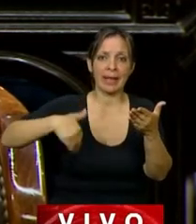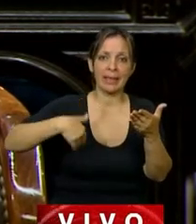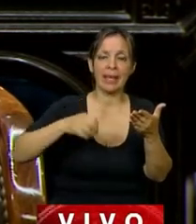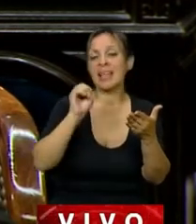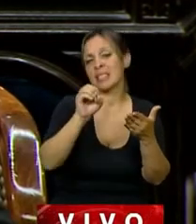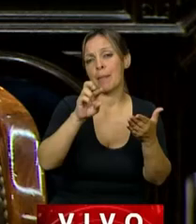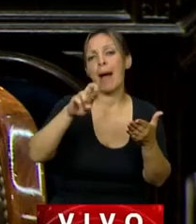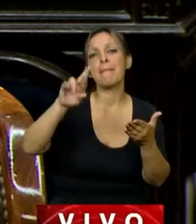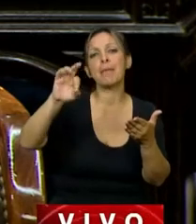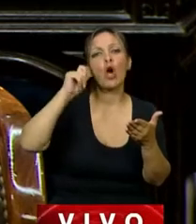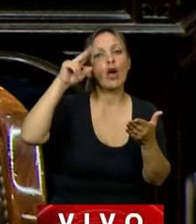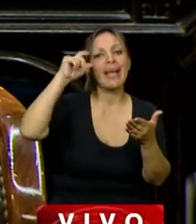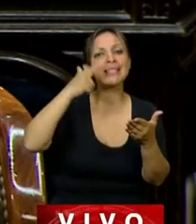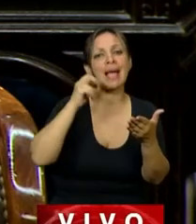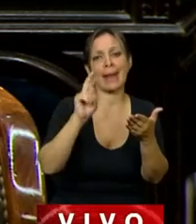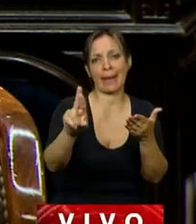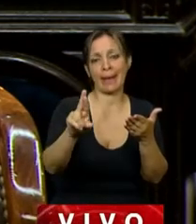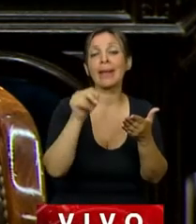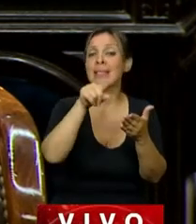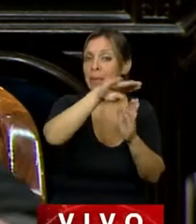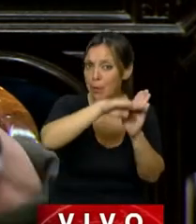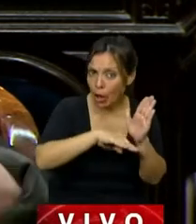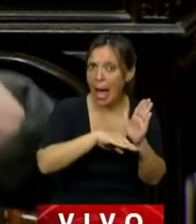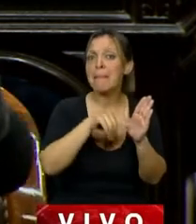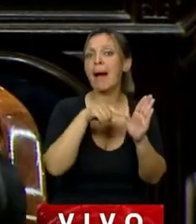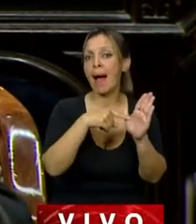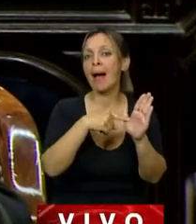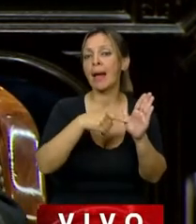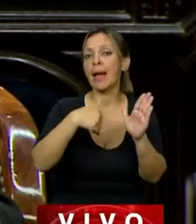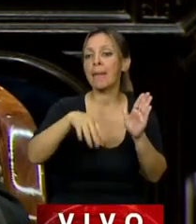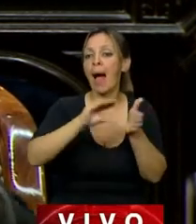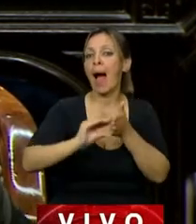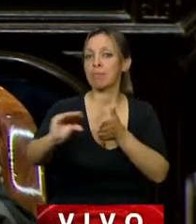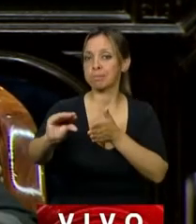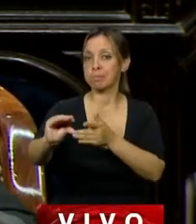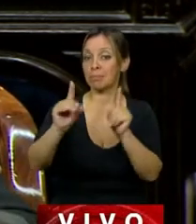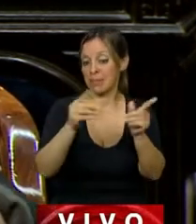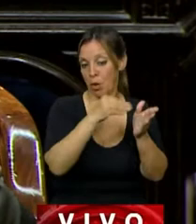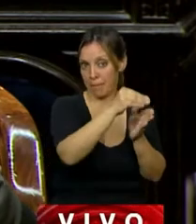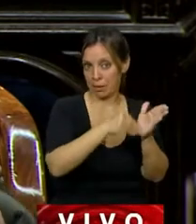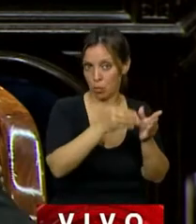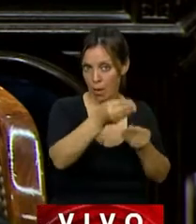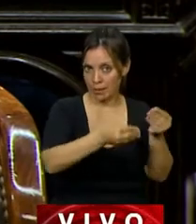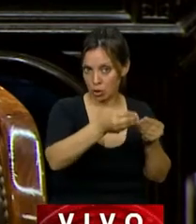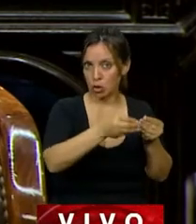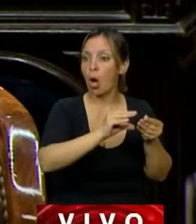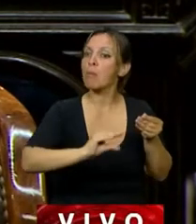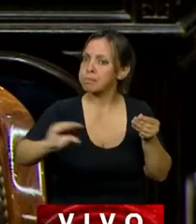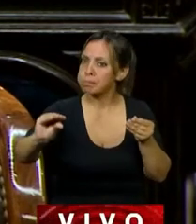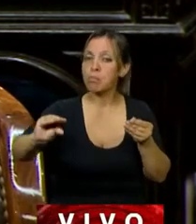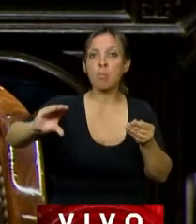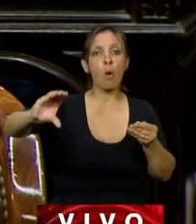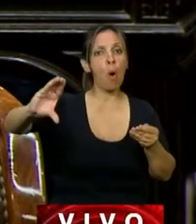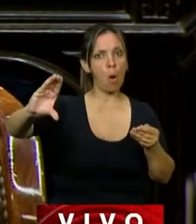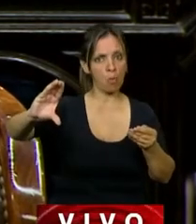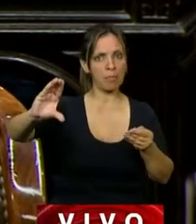qué? Ese programa, que además va a recibir en este presupuesto importantes